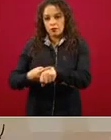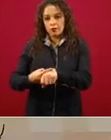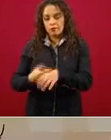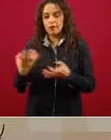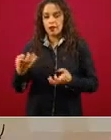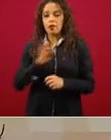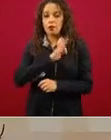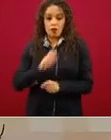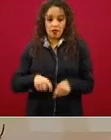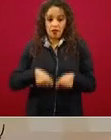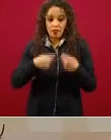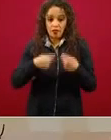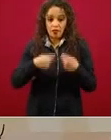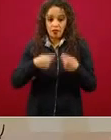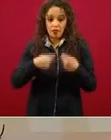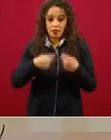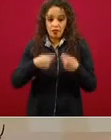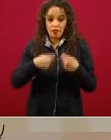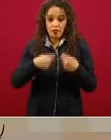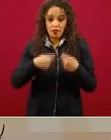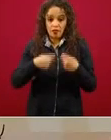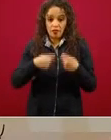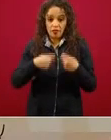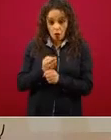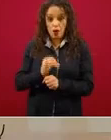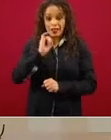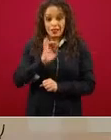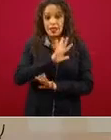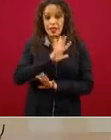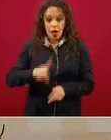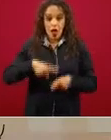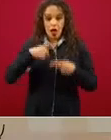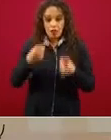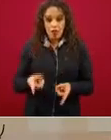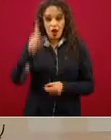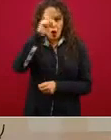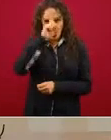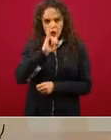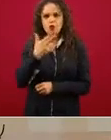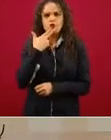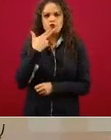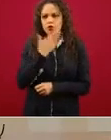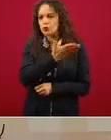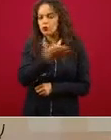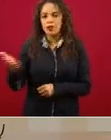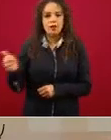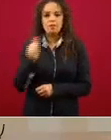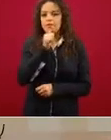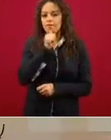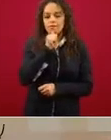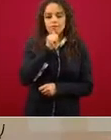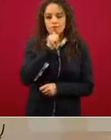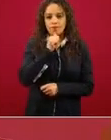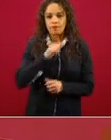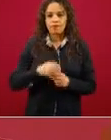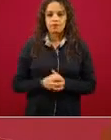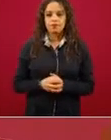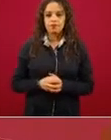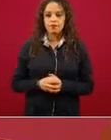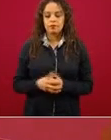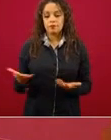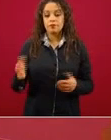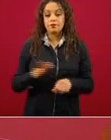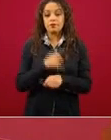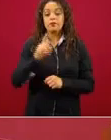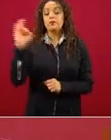otras razones. Pero no es un fármaco que esté en este momento recomendado, a pesar del potencial que de manera anecdótica pudiera